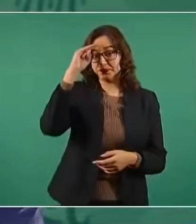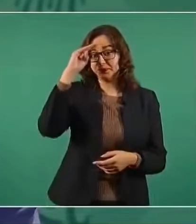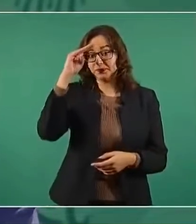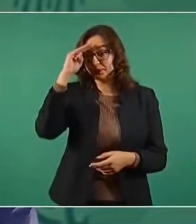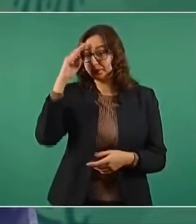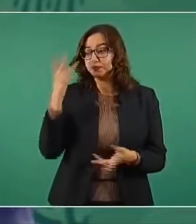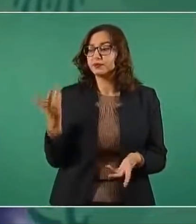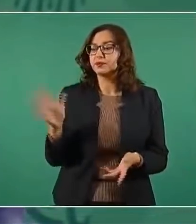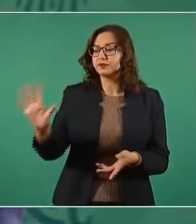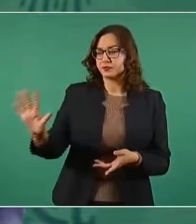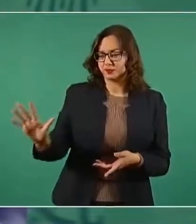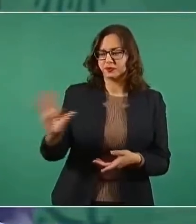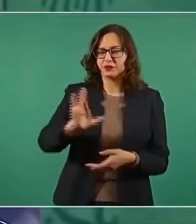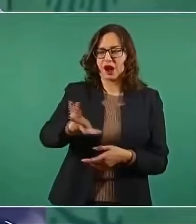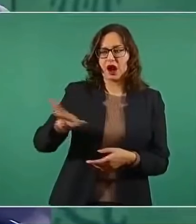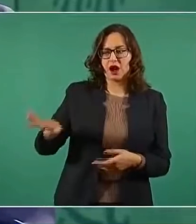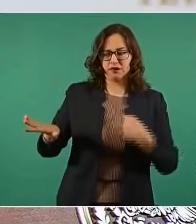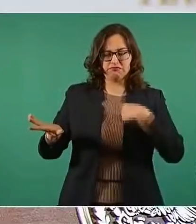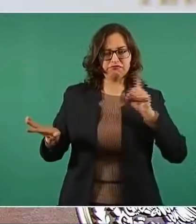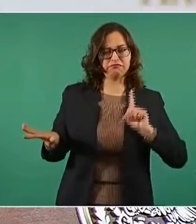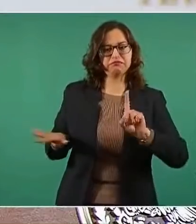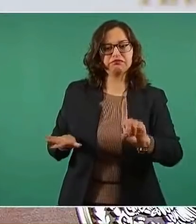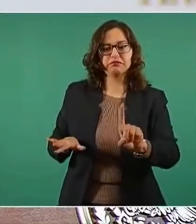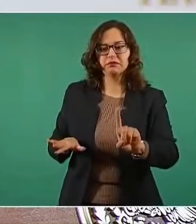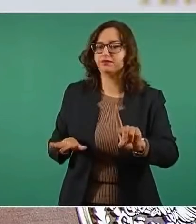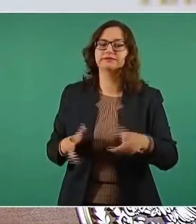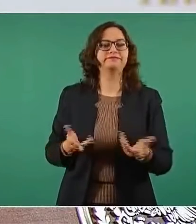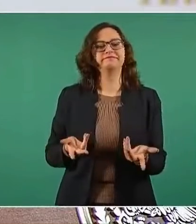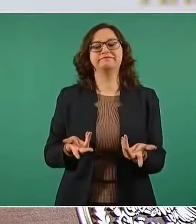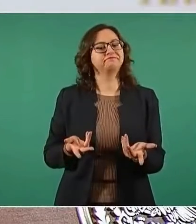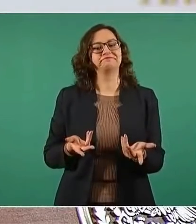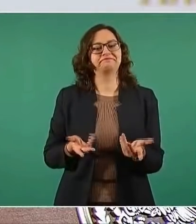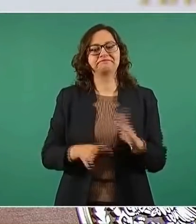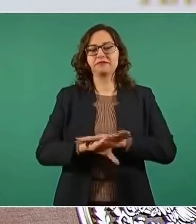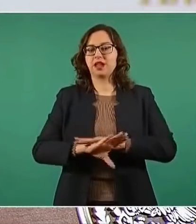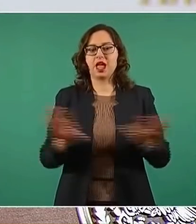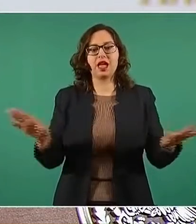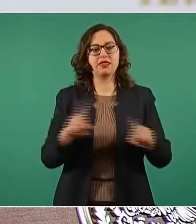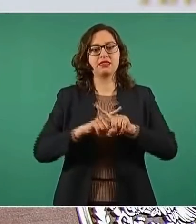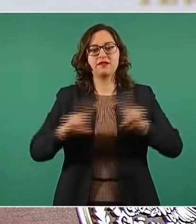Ya son ciudadanos de verdad, muy conscientes.